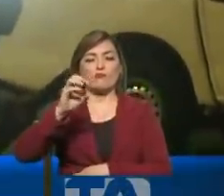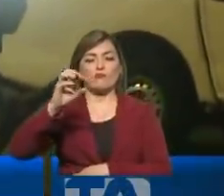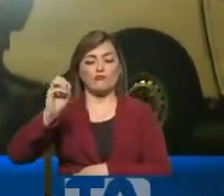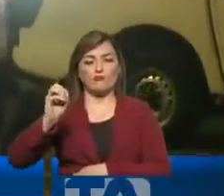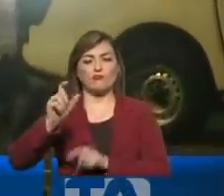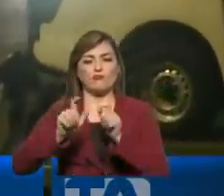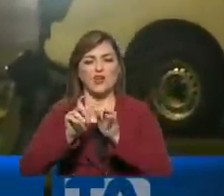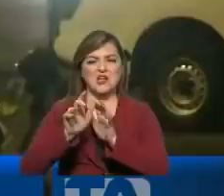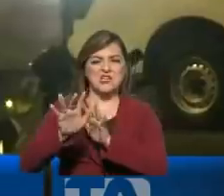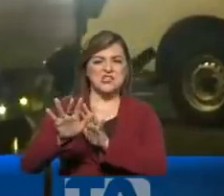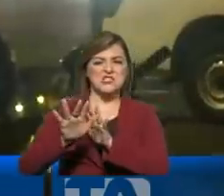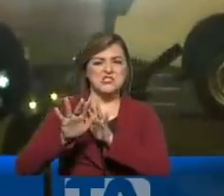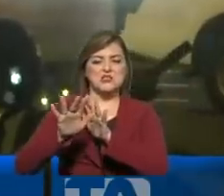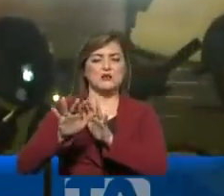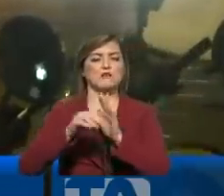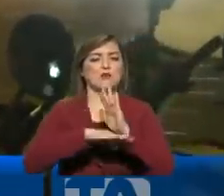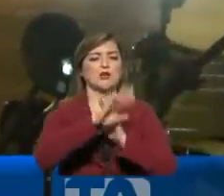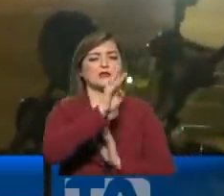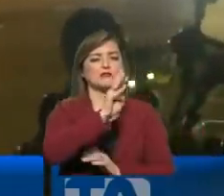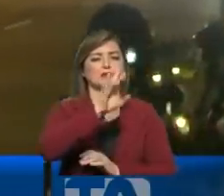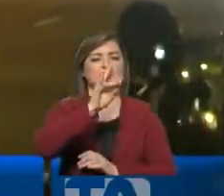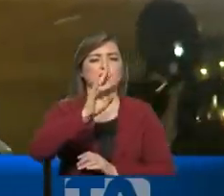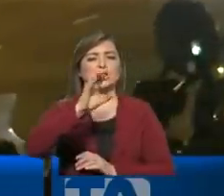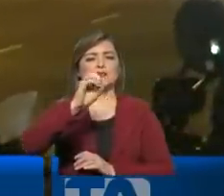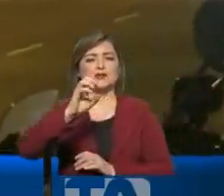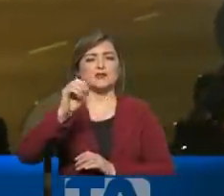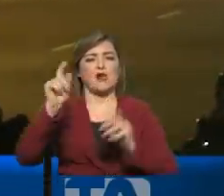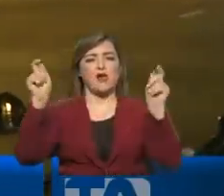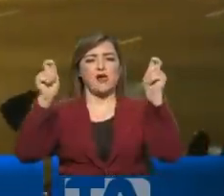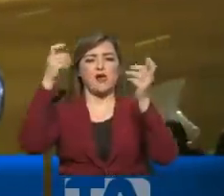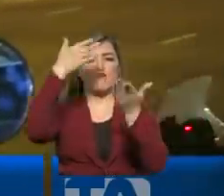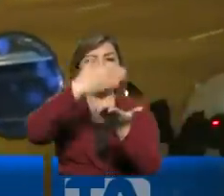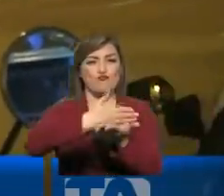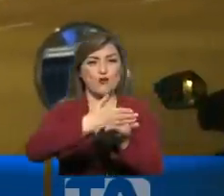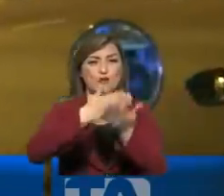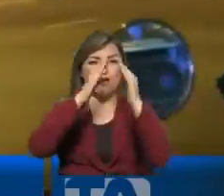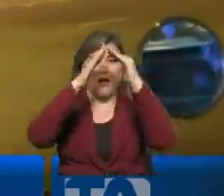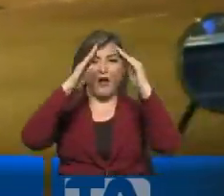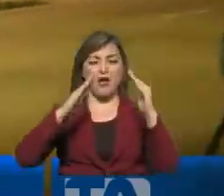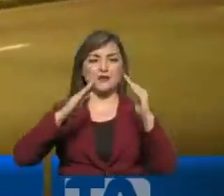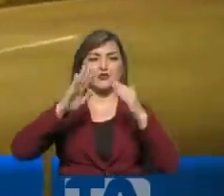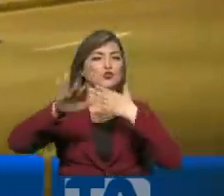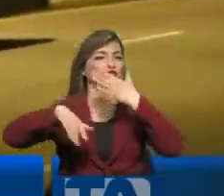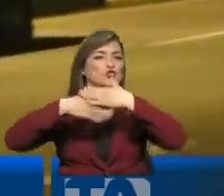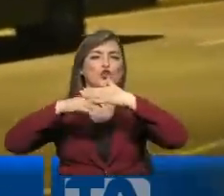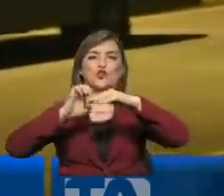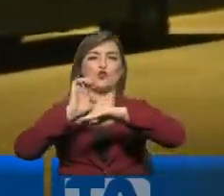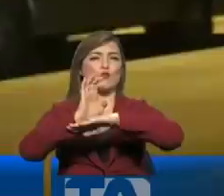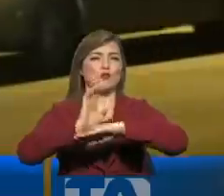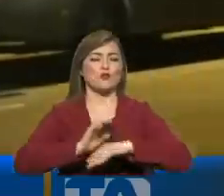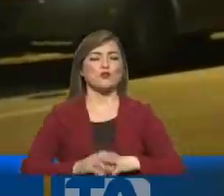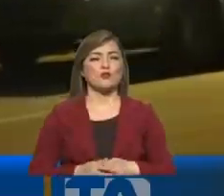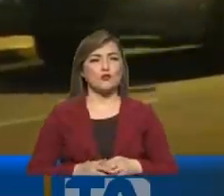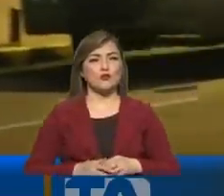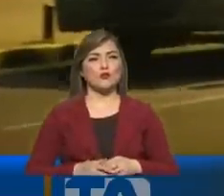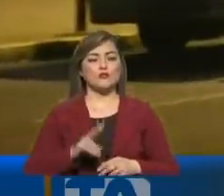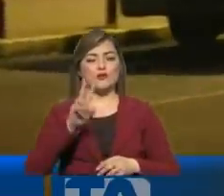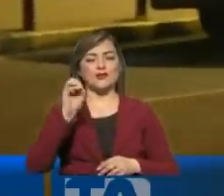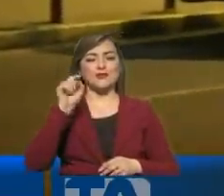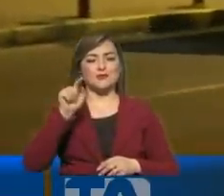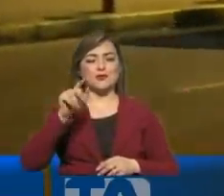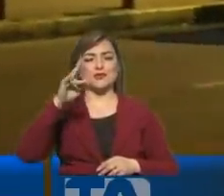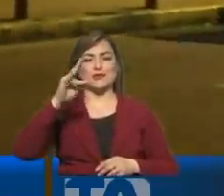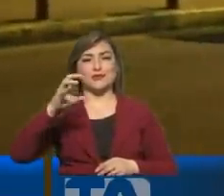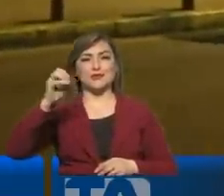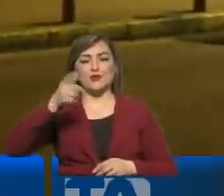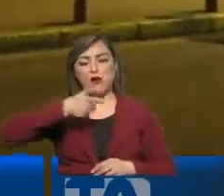reportes de aglomeraciones, más de 6.700 fiestas han sido suspendidas en viviendas a nivel nacional y han detectado más de